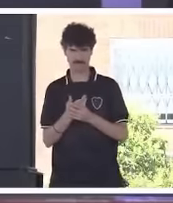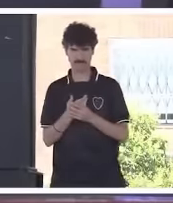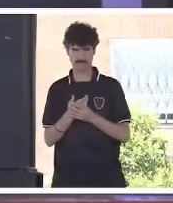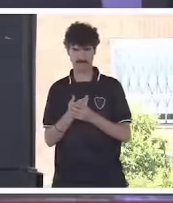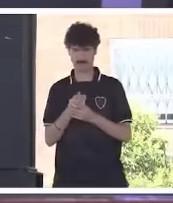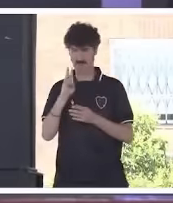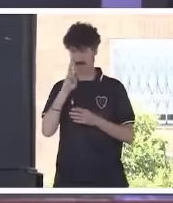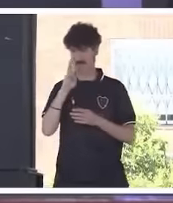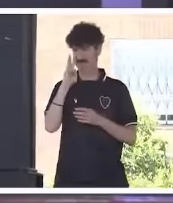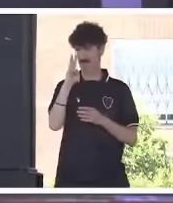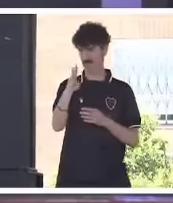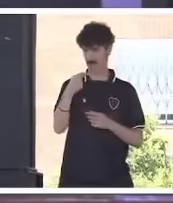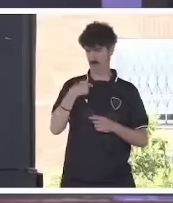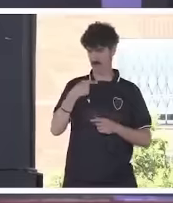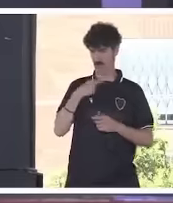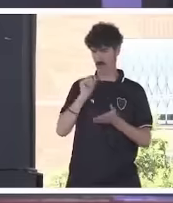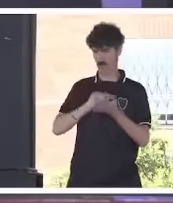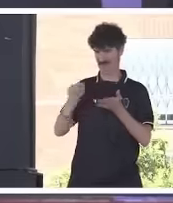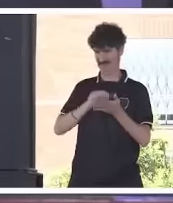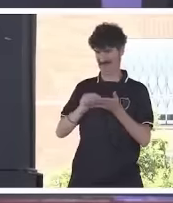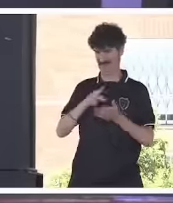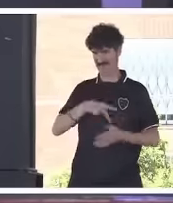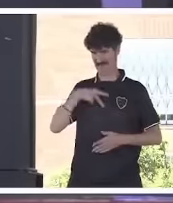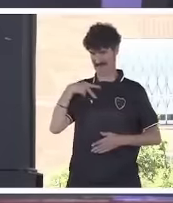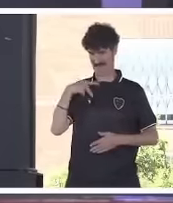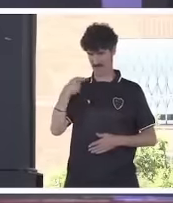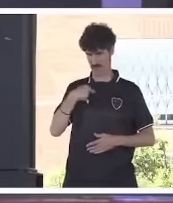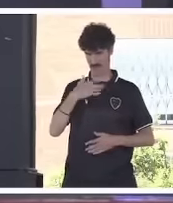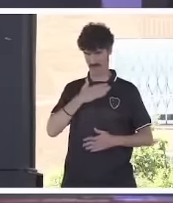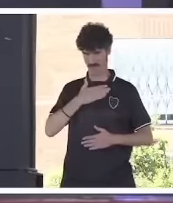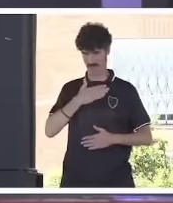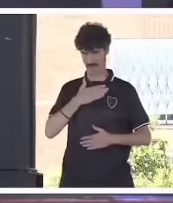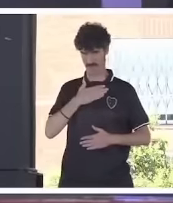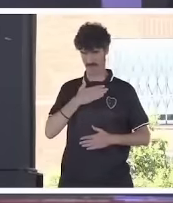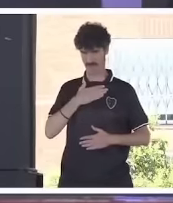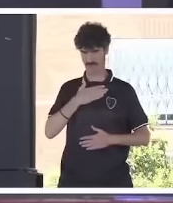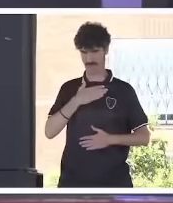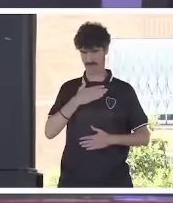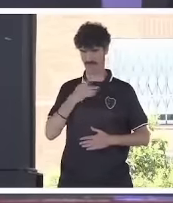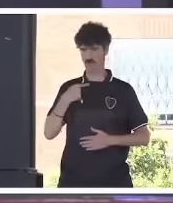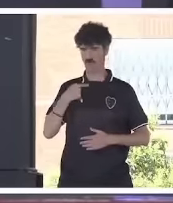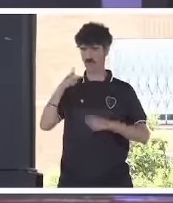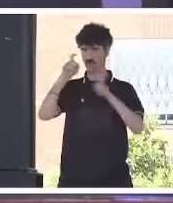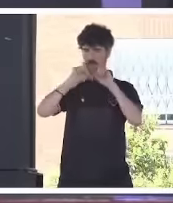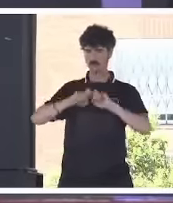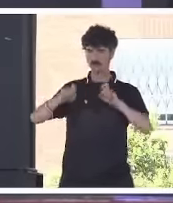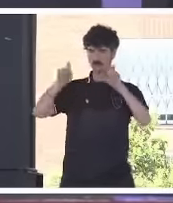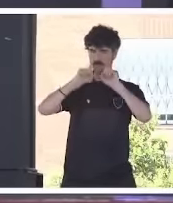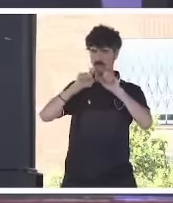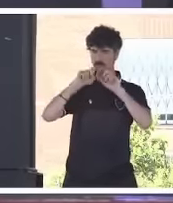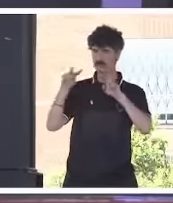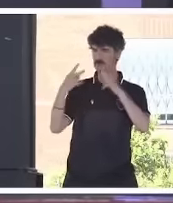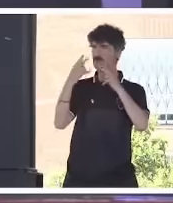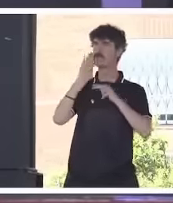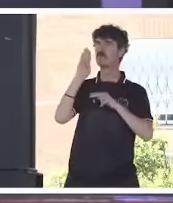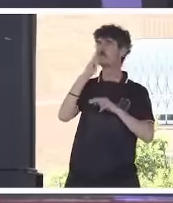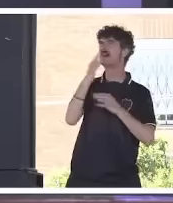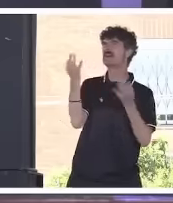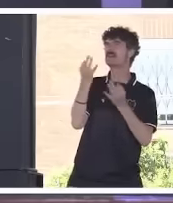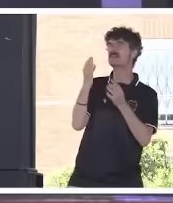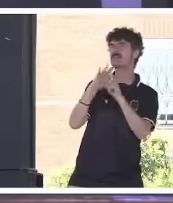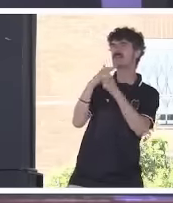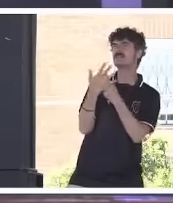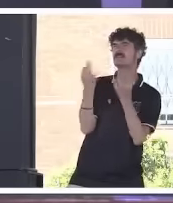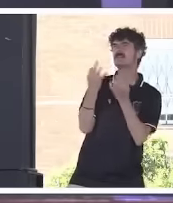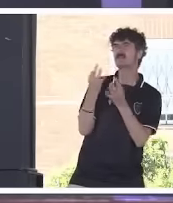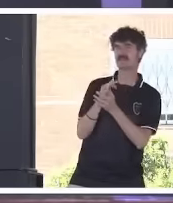estos 3 años, desde los que soy secretaria general, ella me encontró llorando y me dijo, mamá, ¿qué te pasa? Y